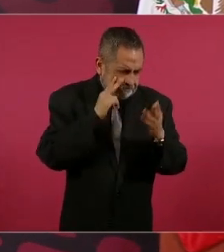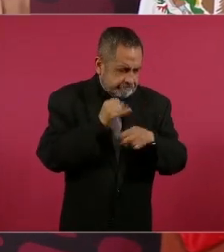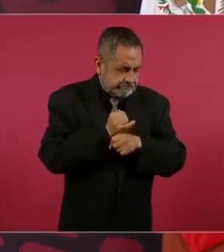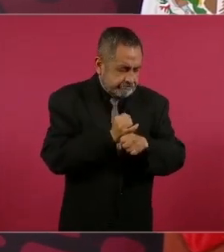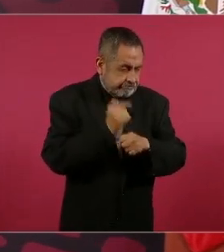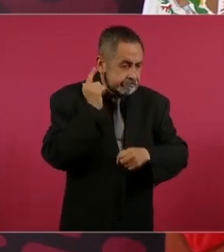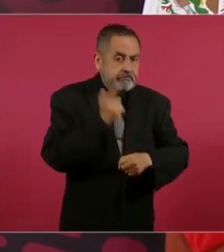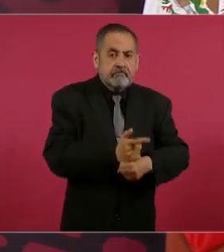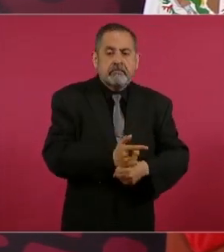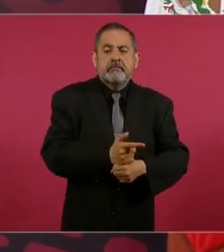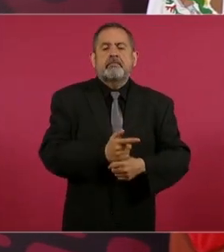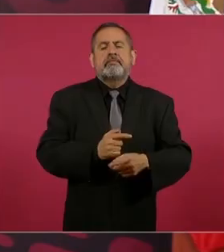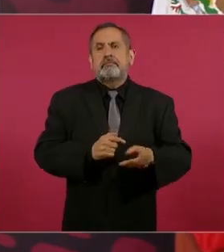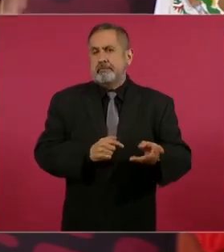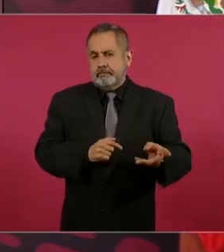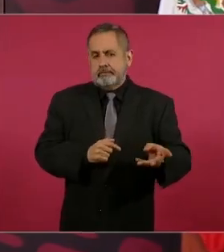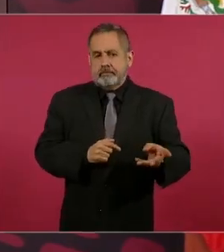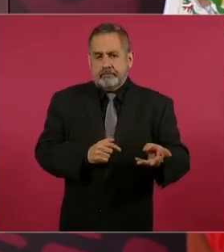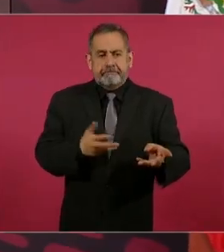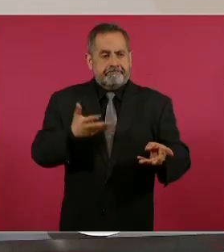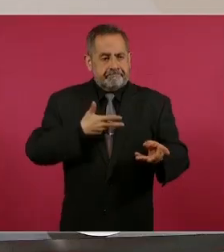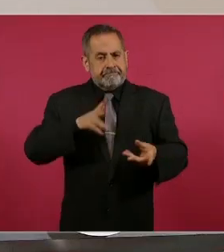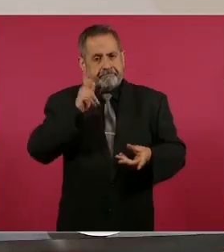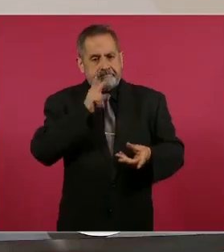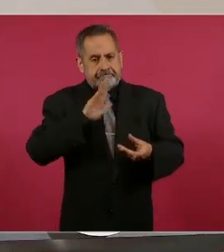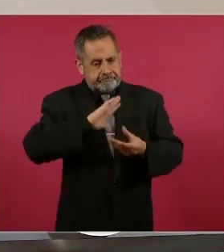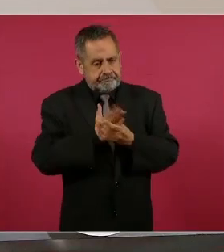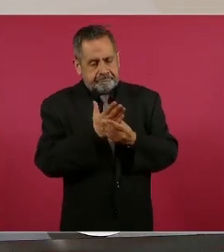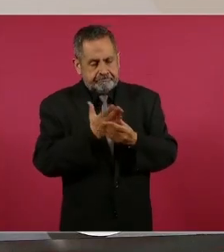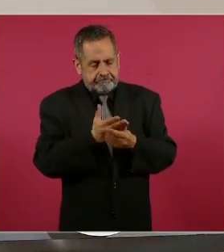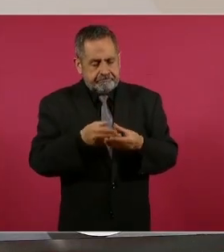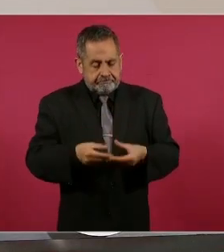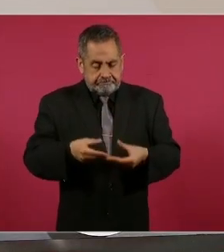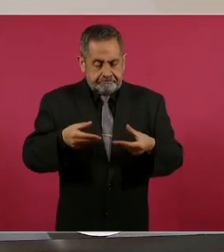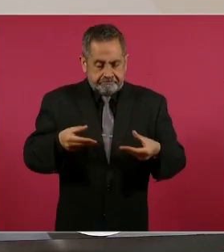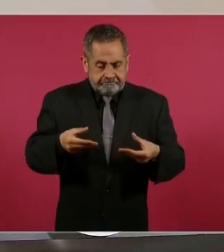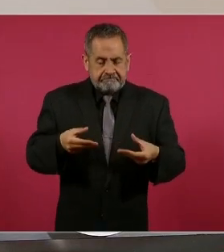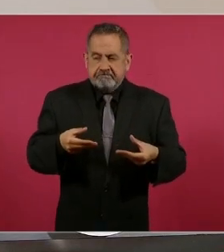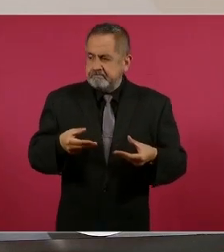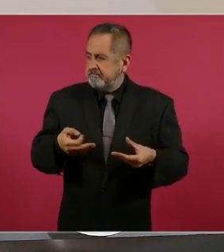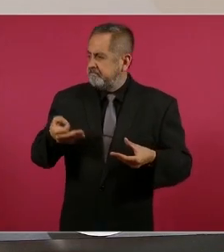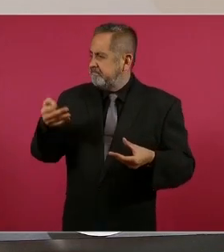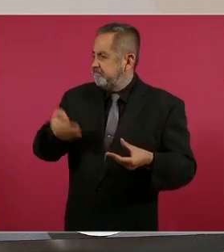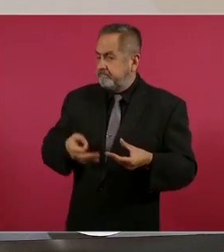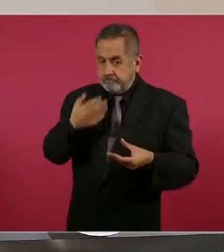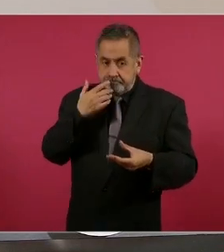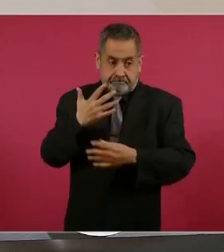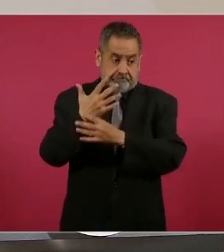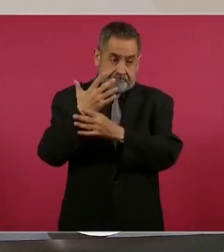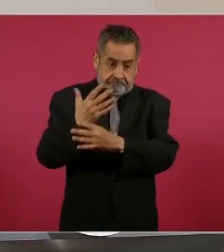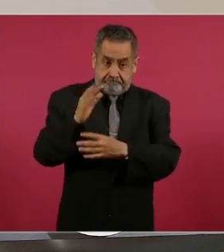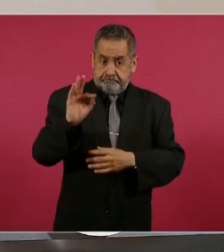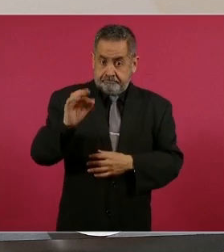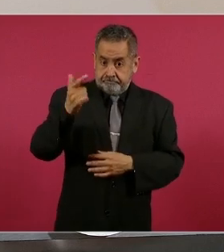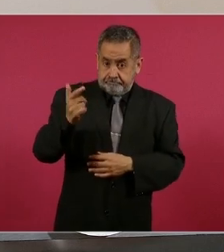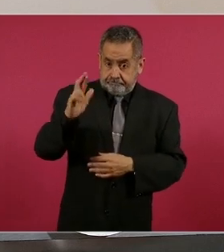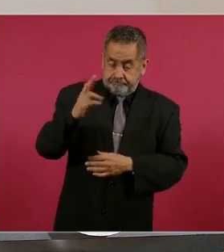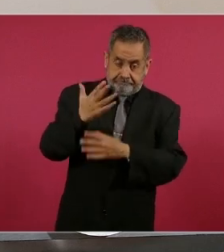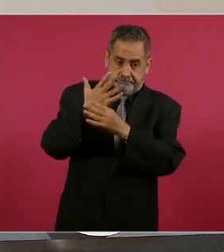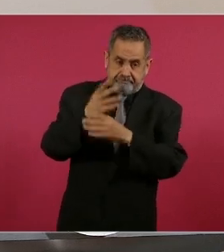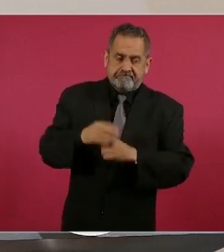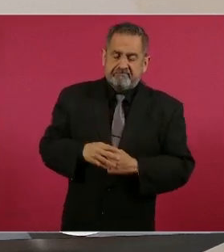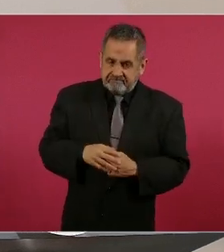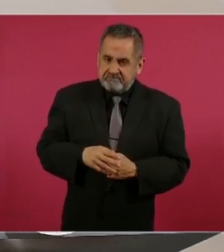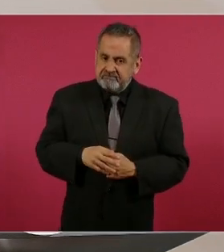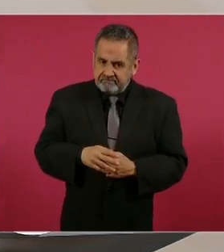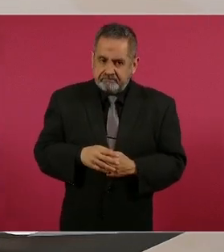y ya tiene todos los elementos para sostener, según la fiscalía, de que